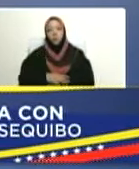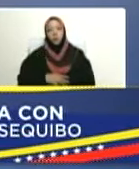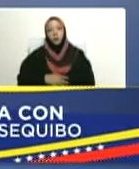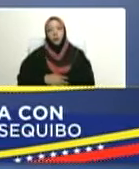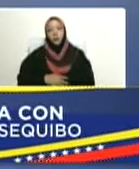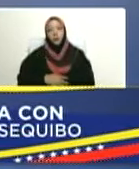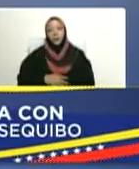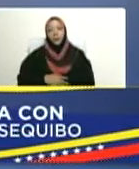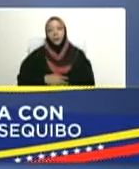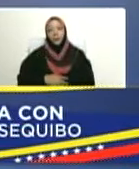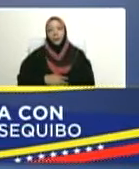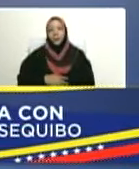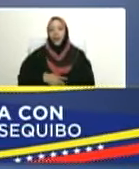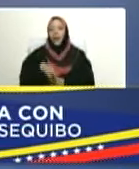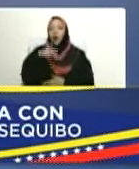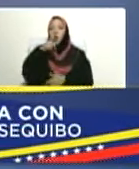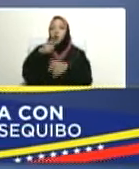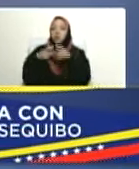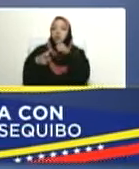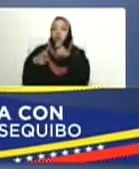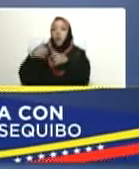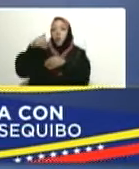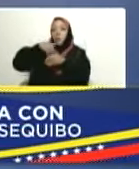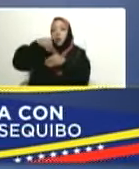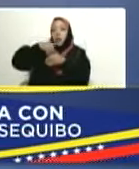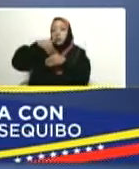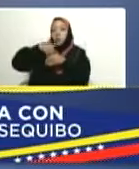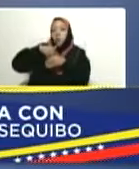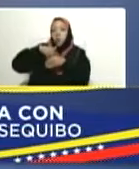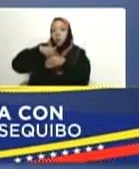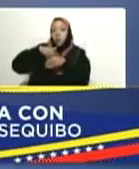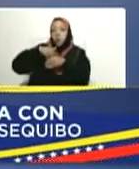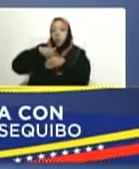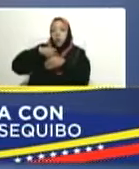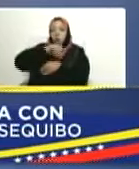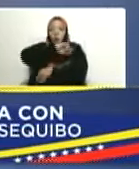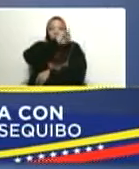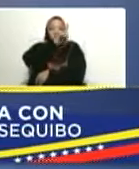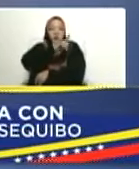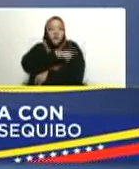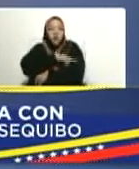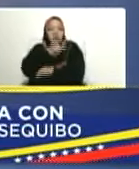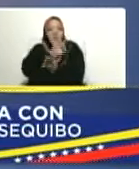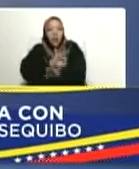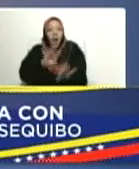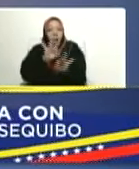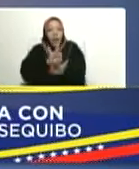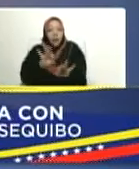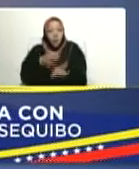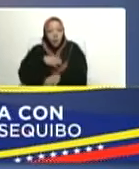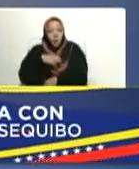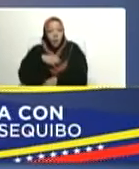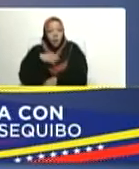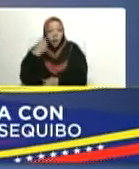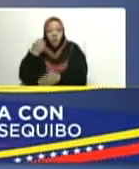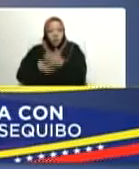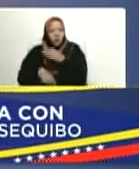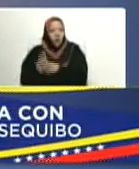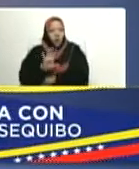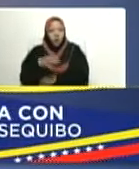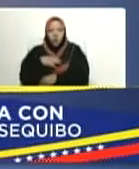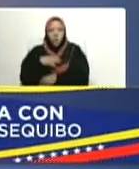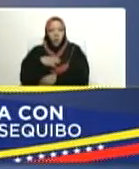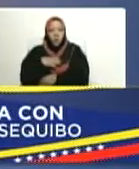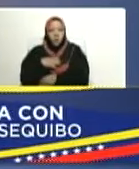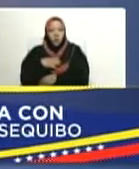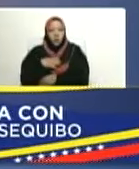a un referéndum consultivo. No habrá fuerza en esta tierra, no existe fuerza en esta